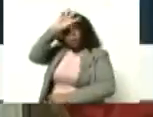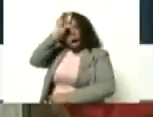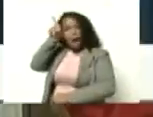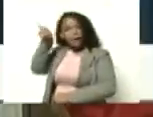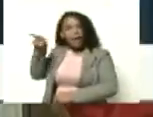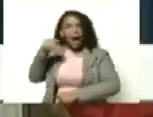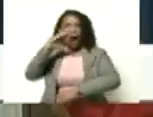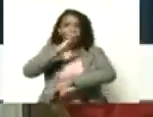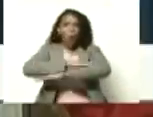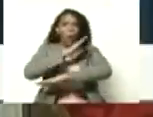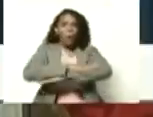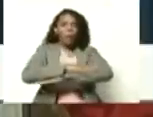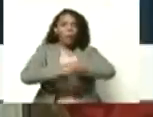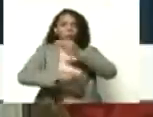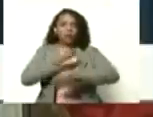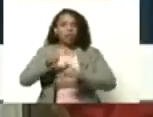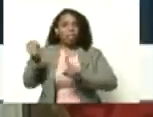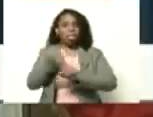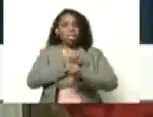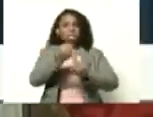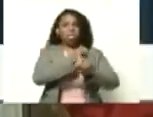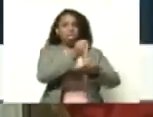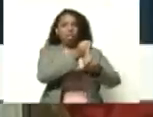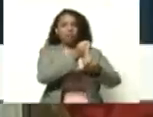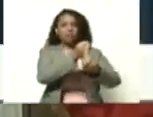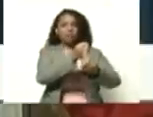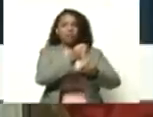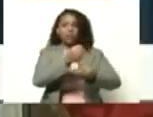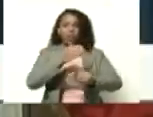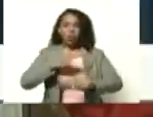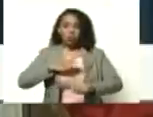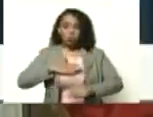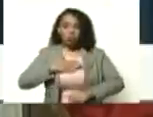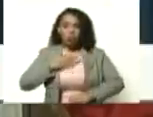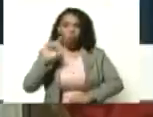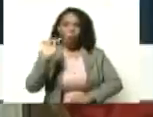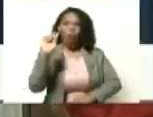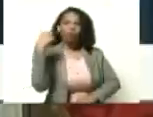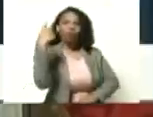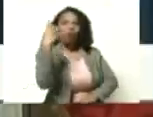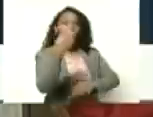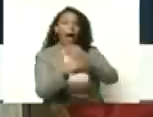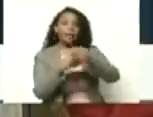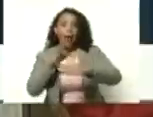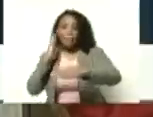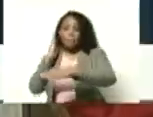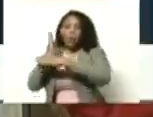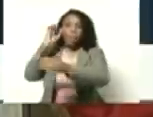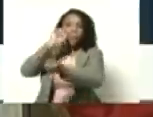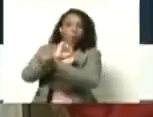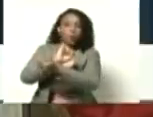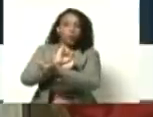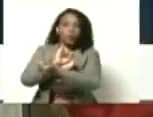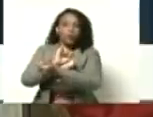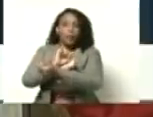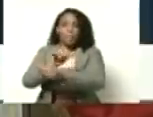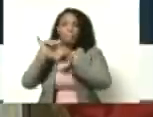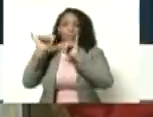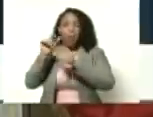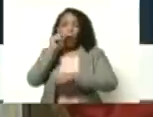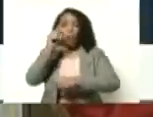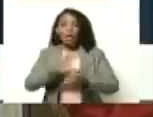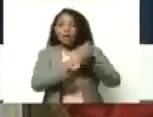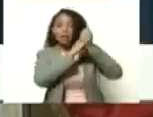actúan de manera criminal y se pudo no sólo hacer las detenciones de rigor de los autores intelectuales y materiales